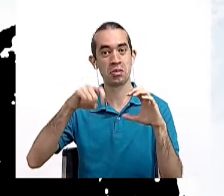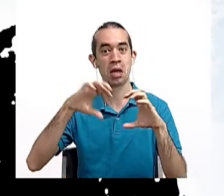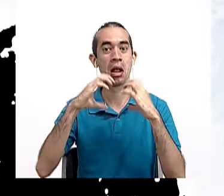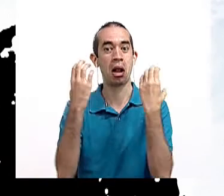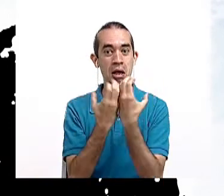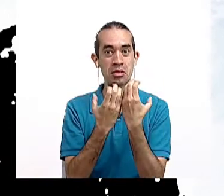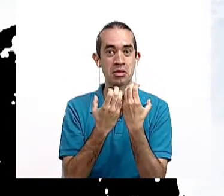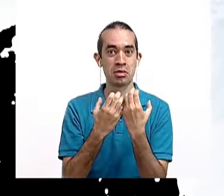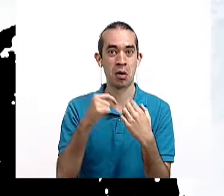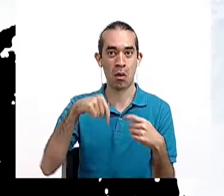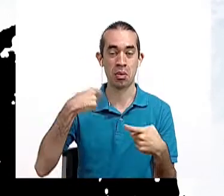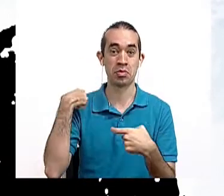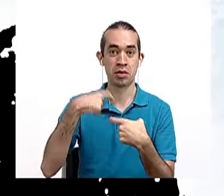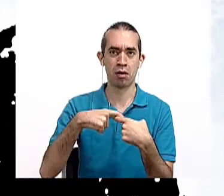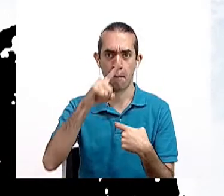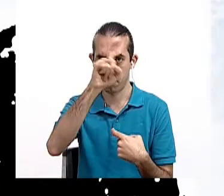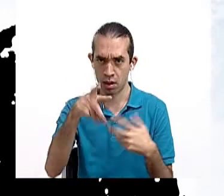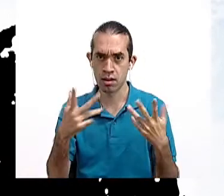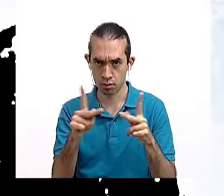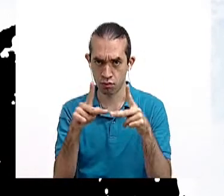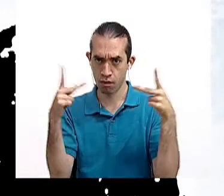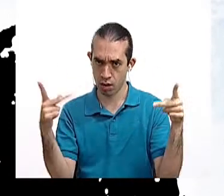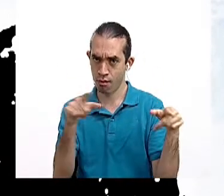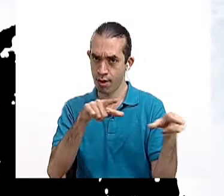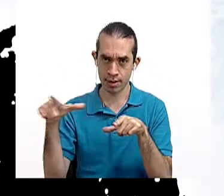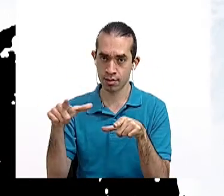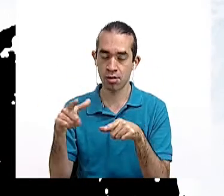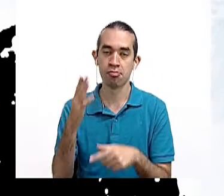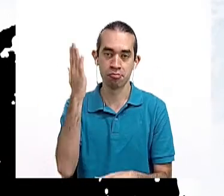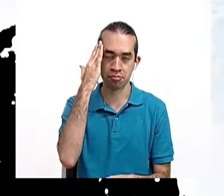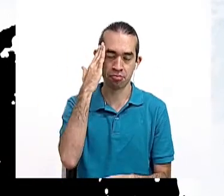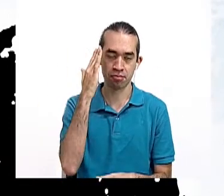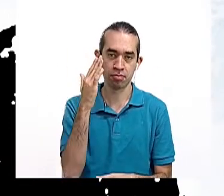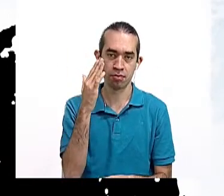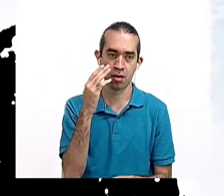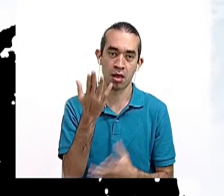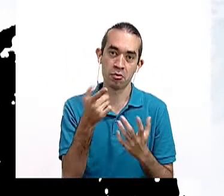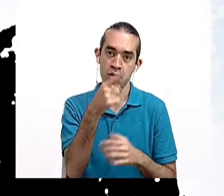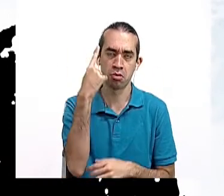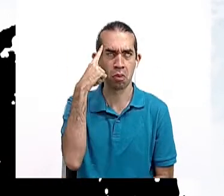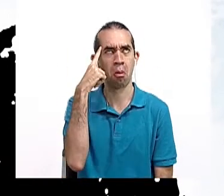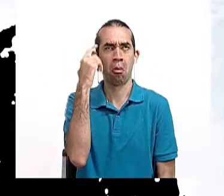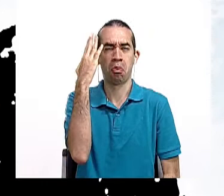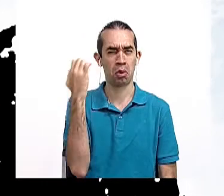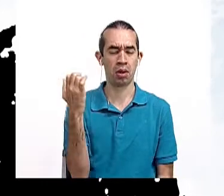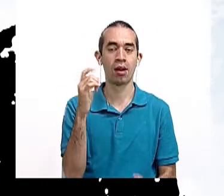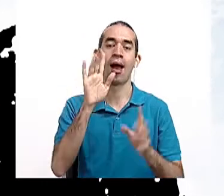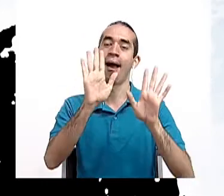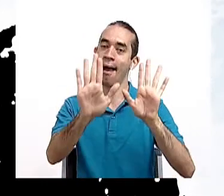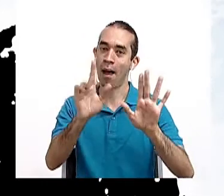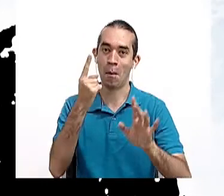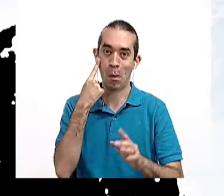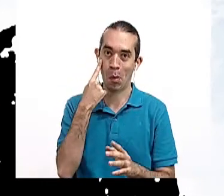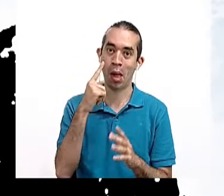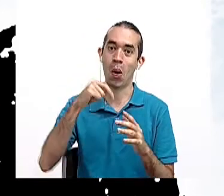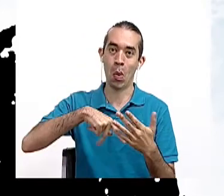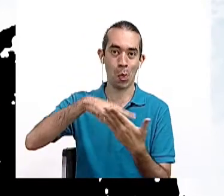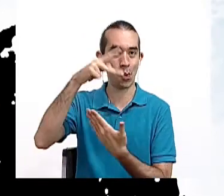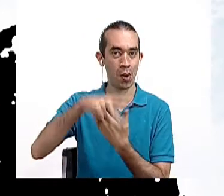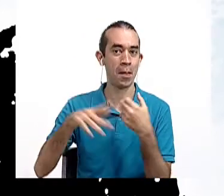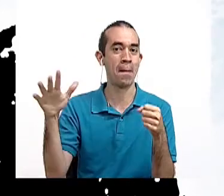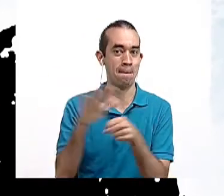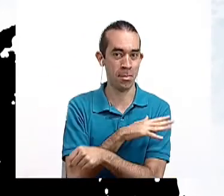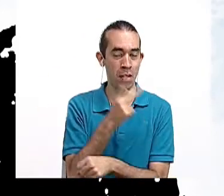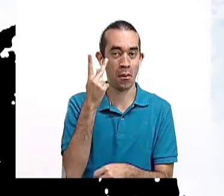español. ¿Agregaron el periódico? Sí, yo sé que se preguntarán por qué, pero espérense, vean el programa completo y se darán cuenta por qué